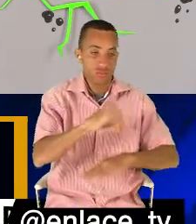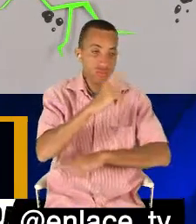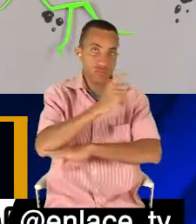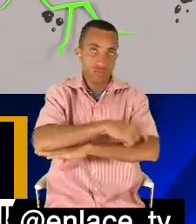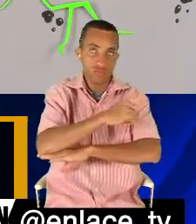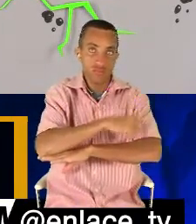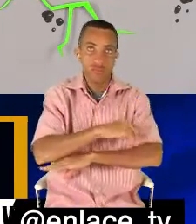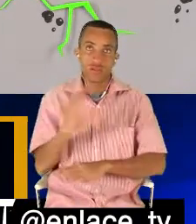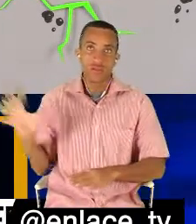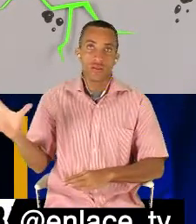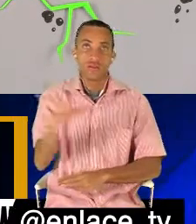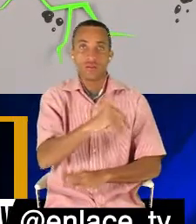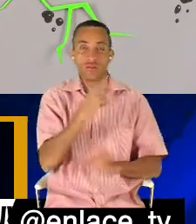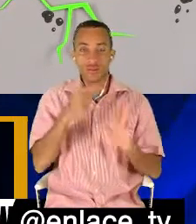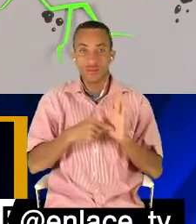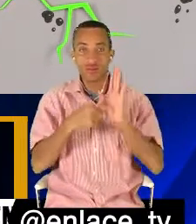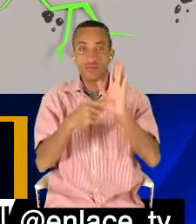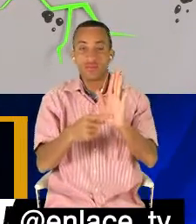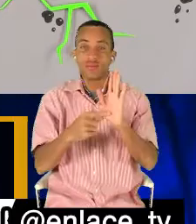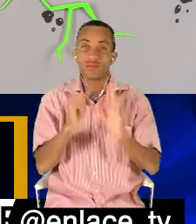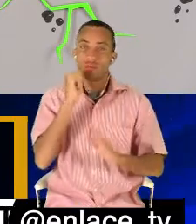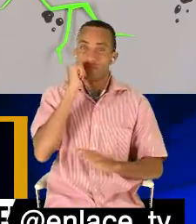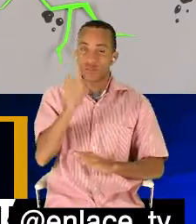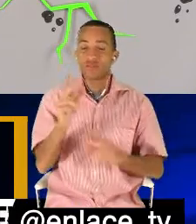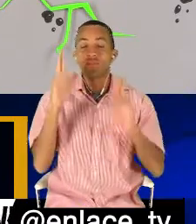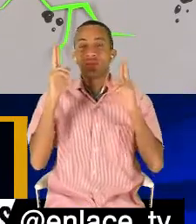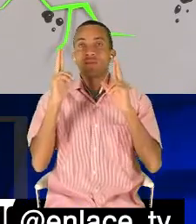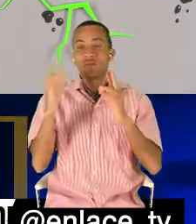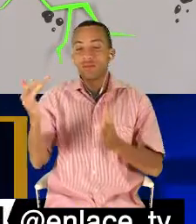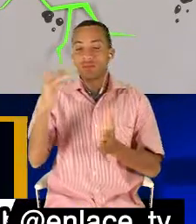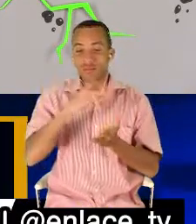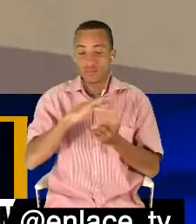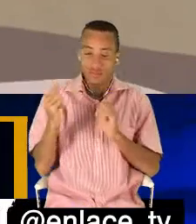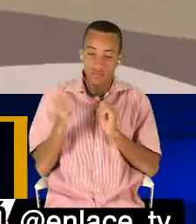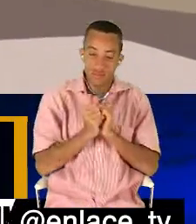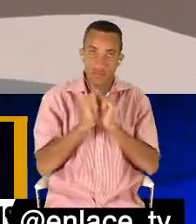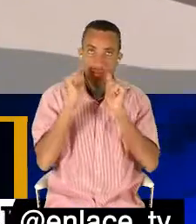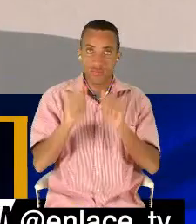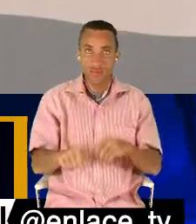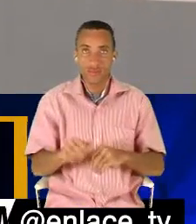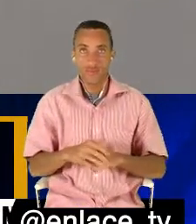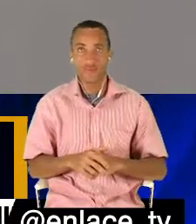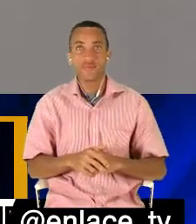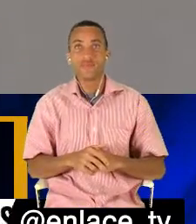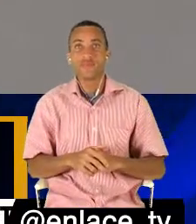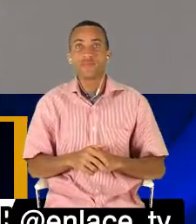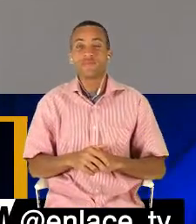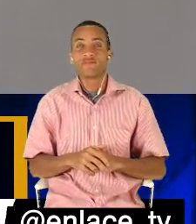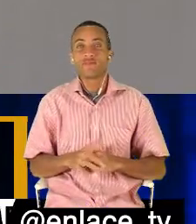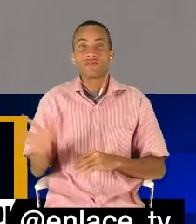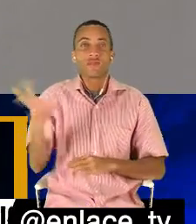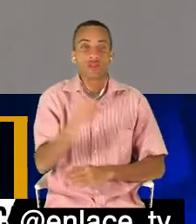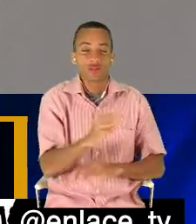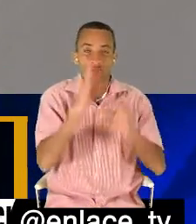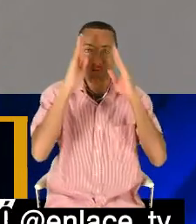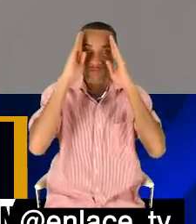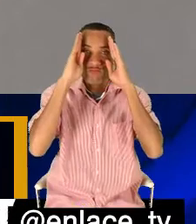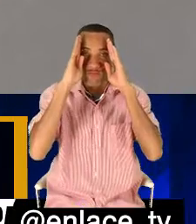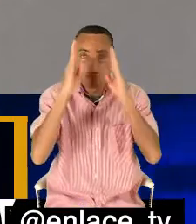esto es lo que vamos a mostrar mañana. Ojalá nos puedan acompañar, ojalá haya oídos y ojos